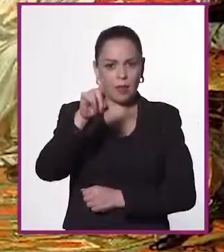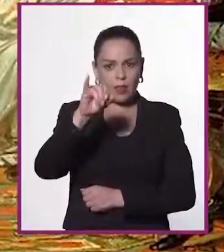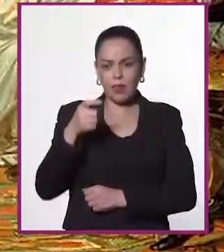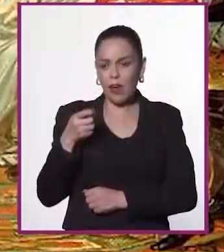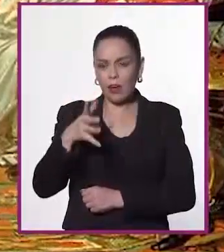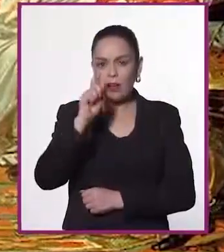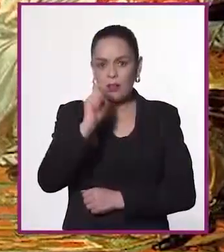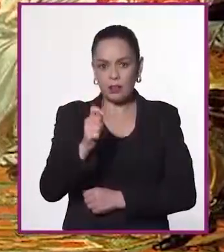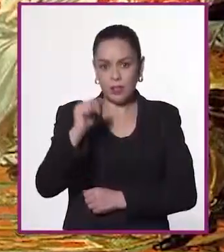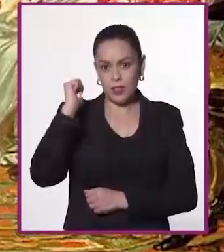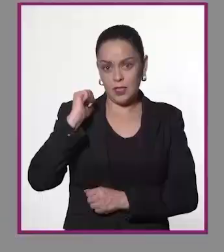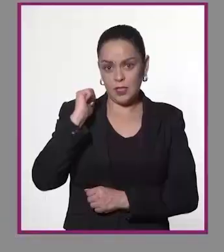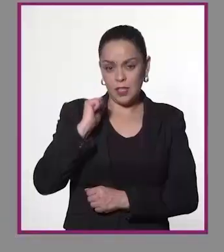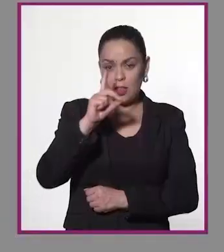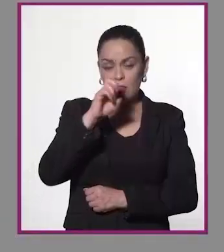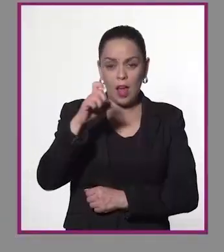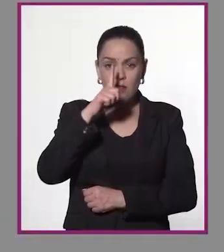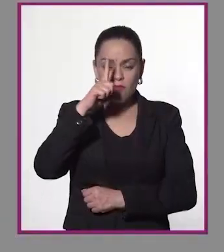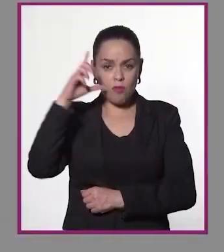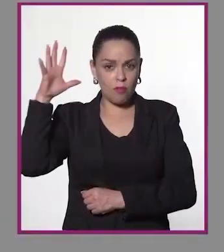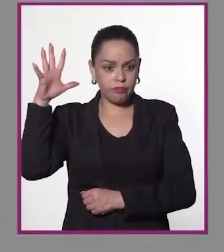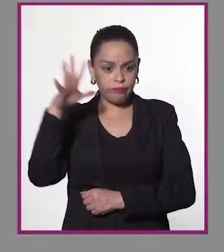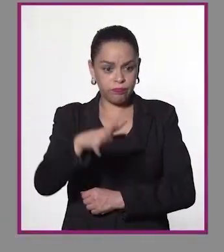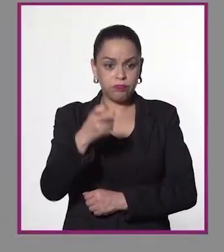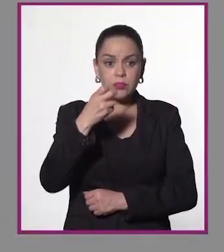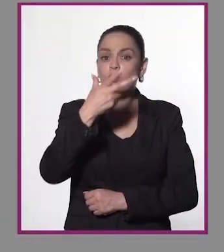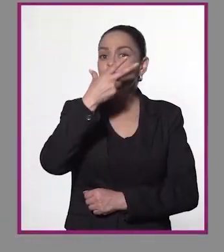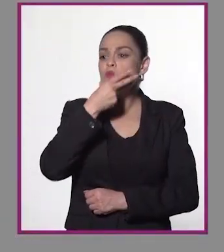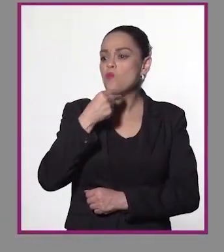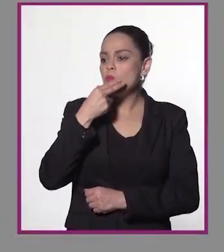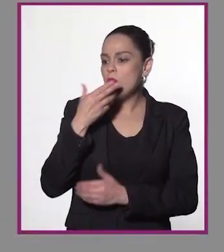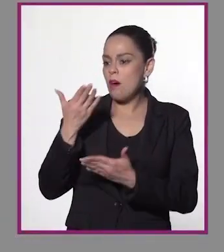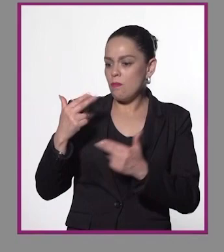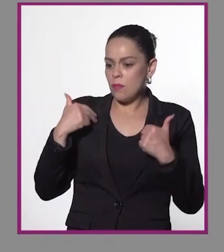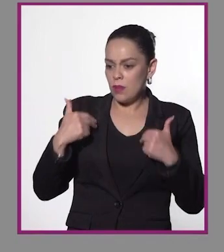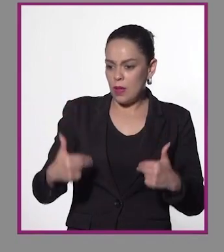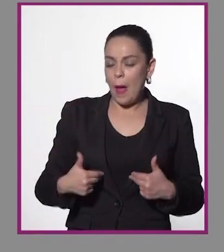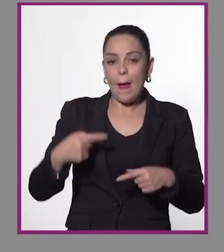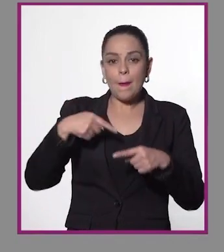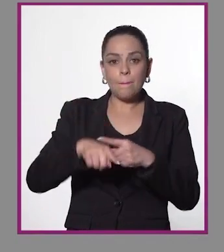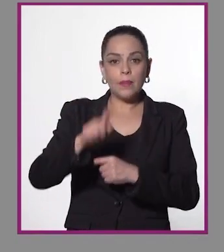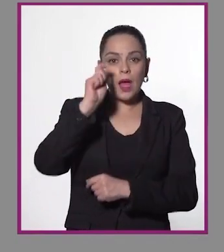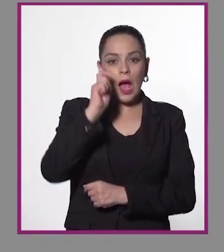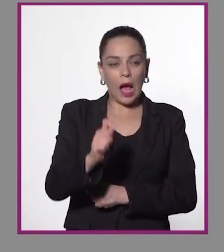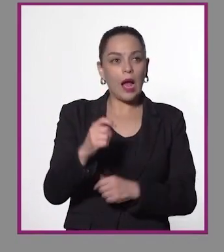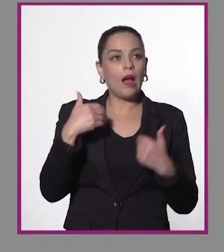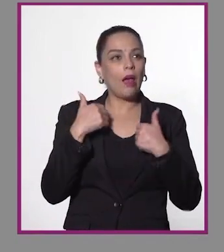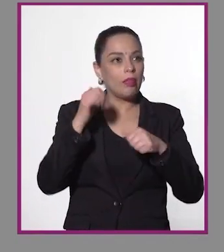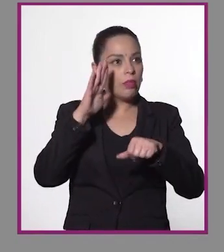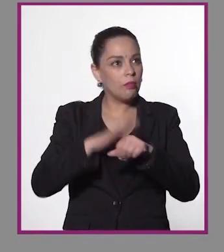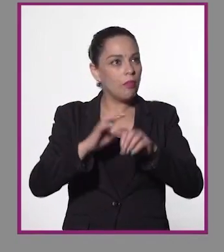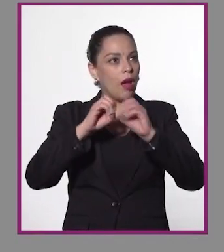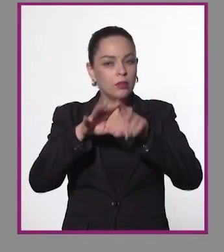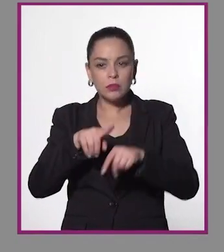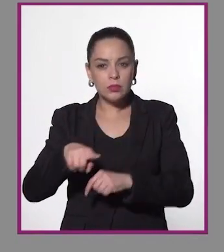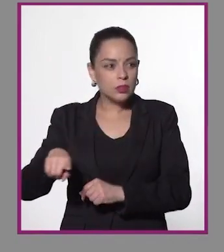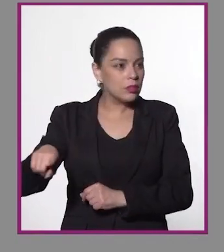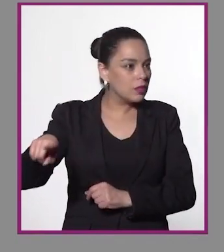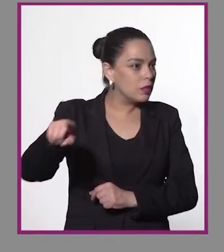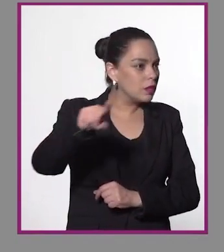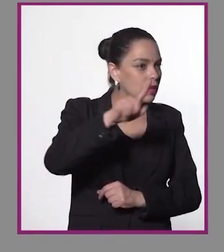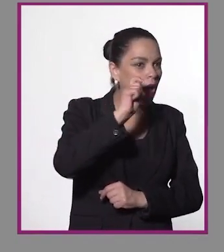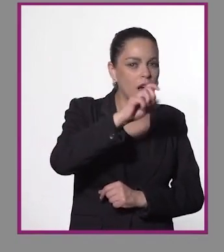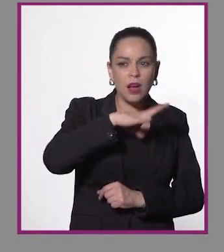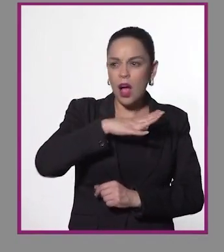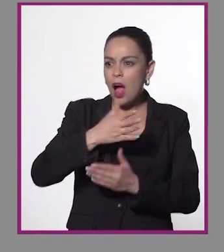el siglo de las luces, que fue cuando el hombre comenzó a ser más consciente de su entorno y los primeros avances